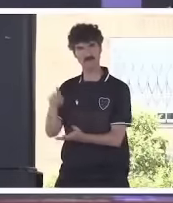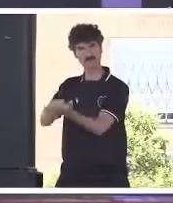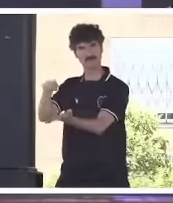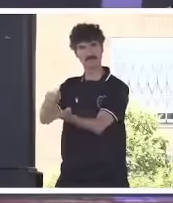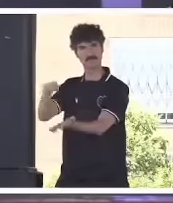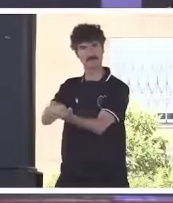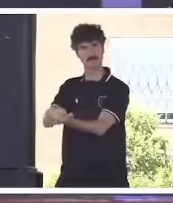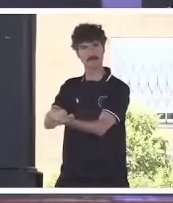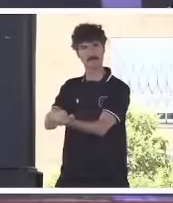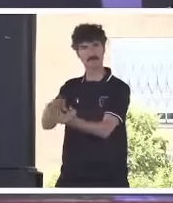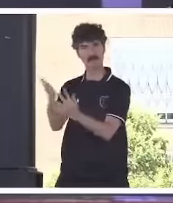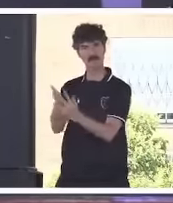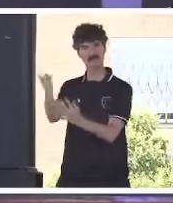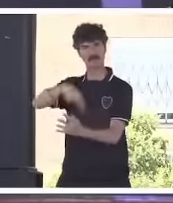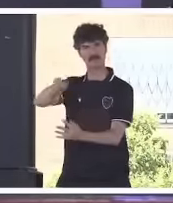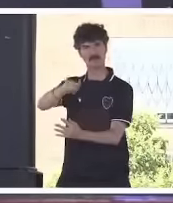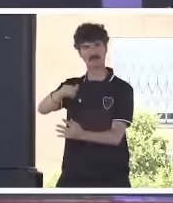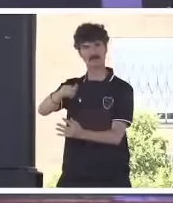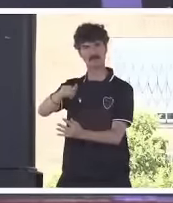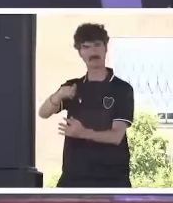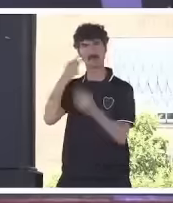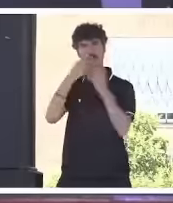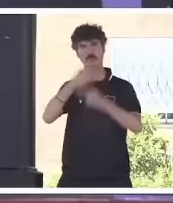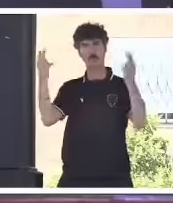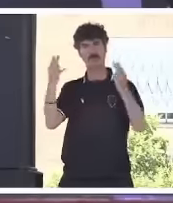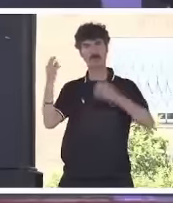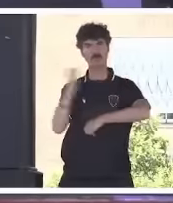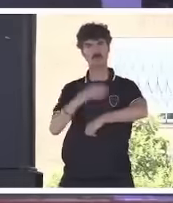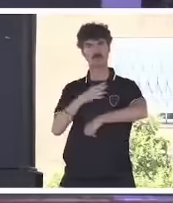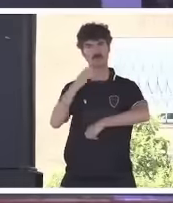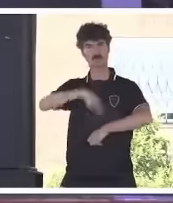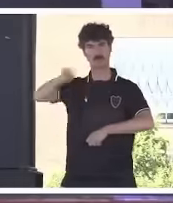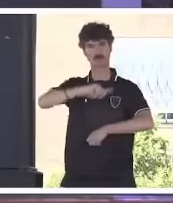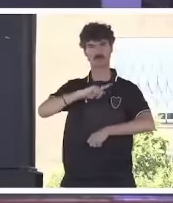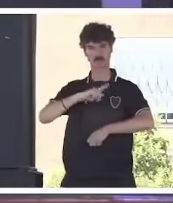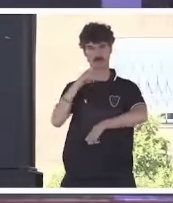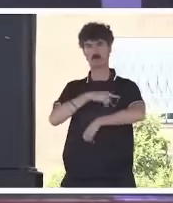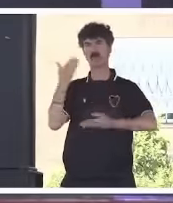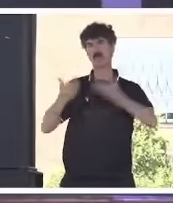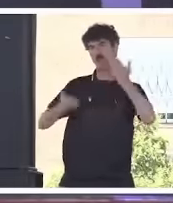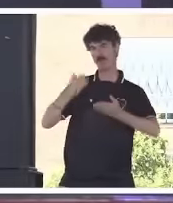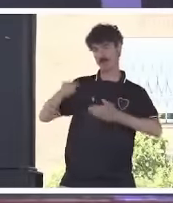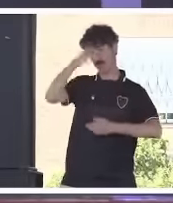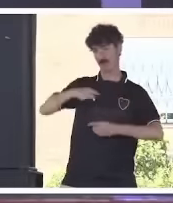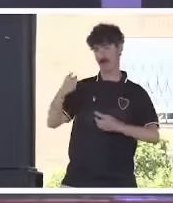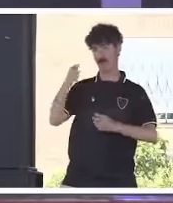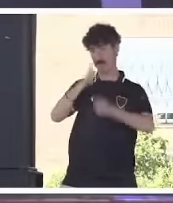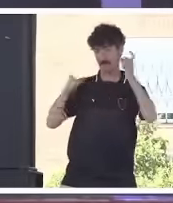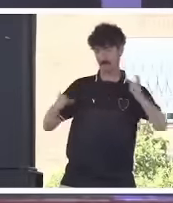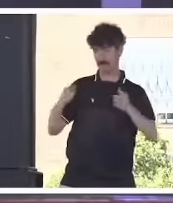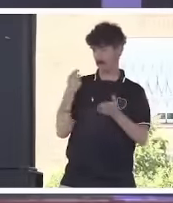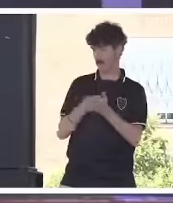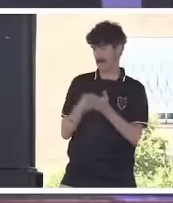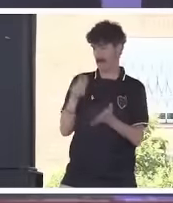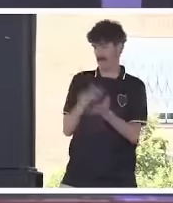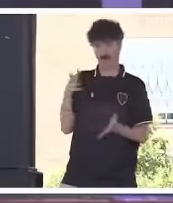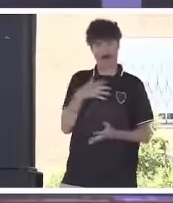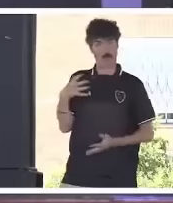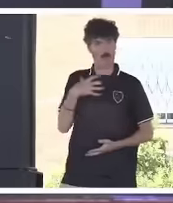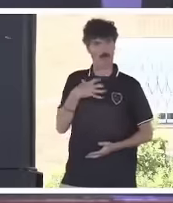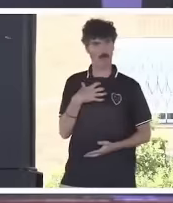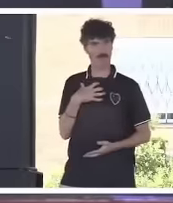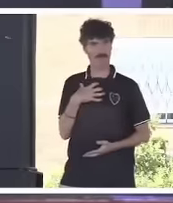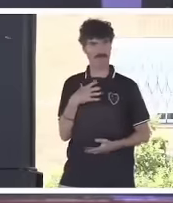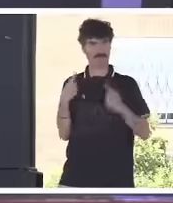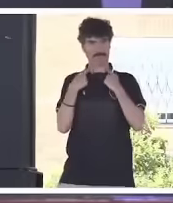esos beneficios vuelvan a las arcas públicas para crear un fondo de compensación a la gente que no puede pagar la hipoteca. Y eso